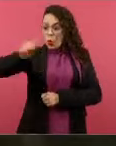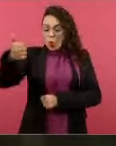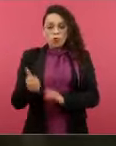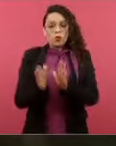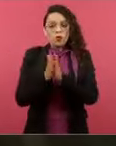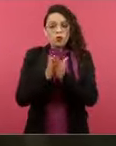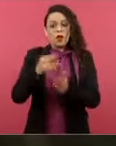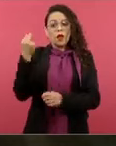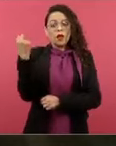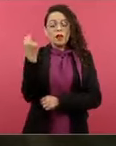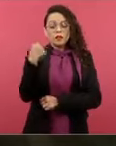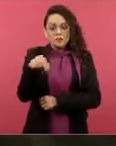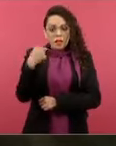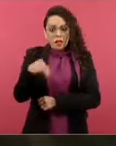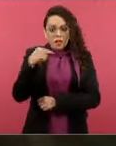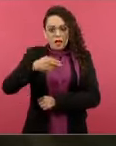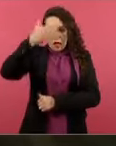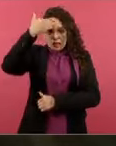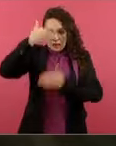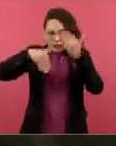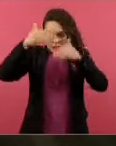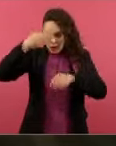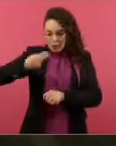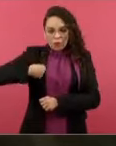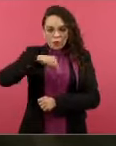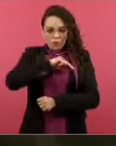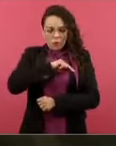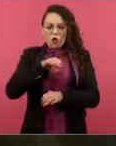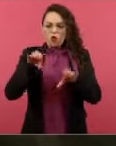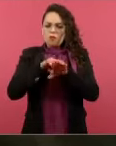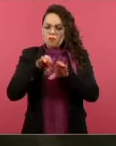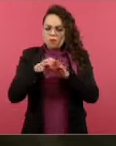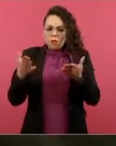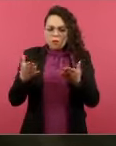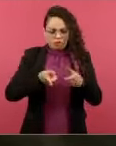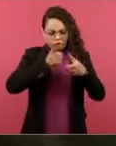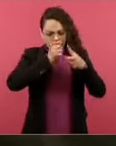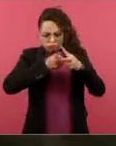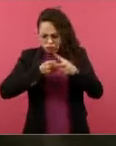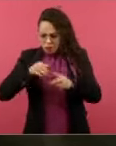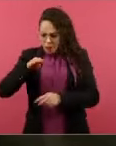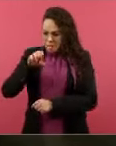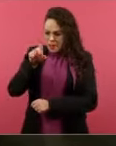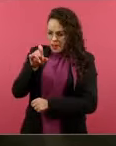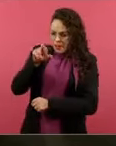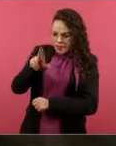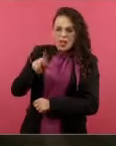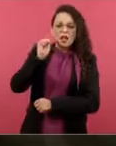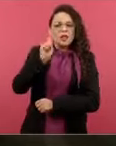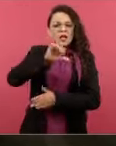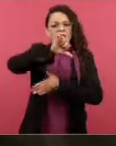qué es la simetría, cuáles son los instrumentos de medición, qué es el centro de simetría, etcétera.